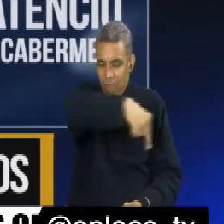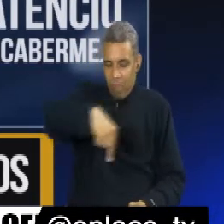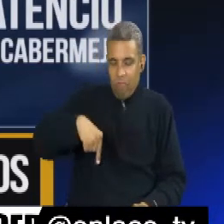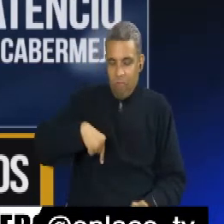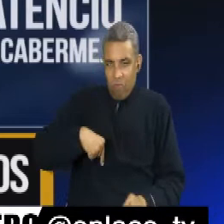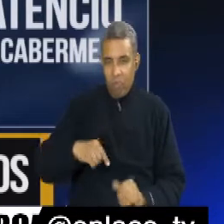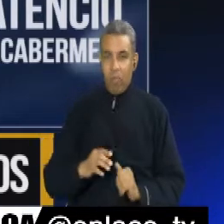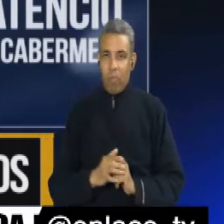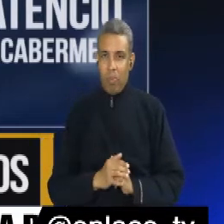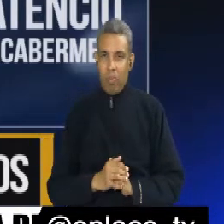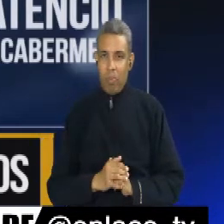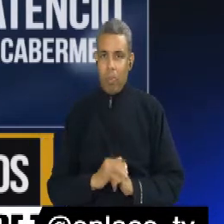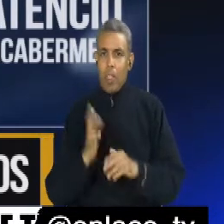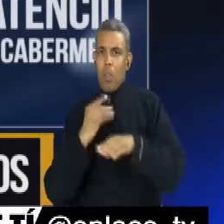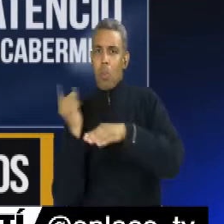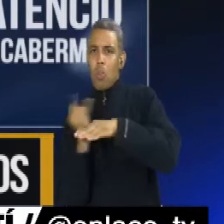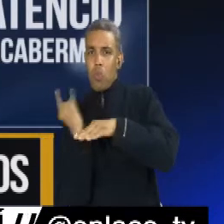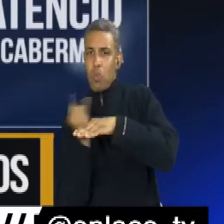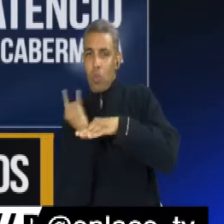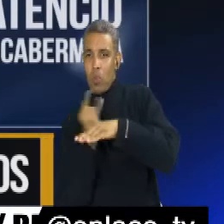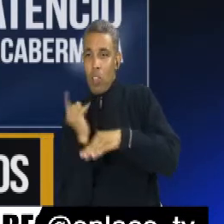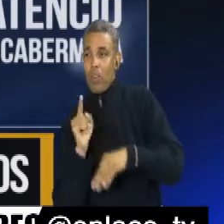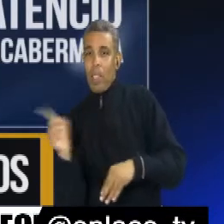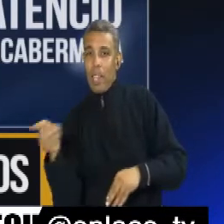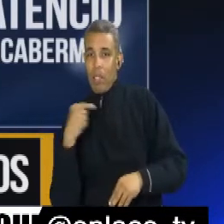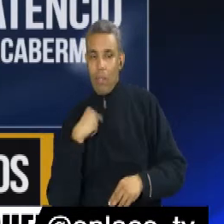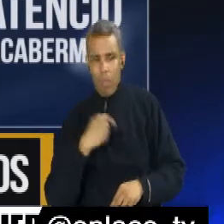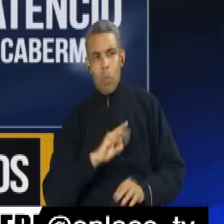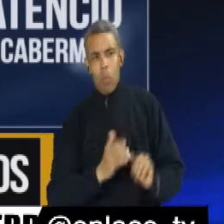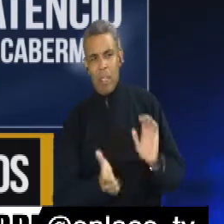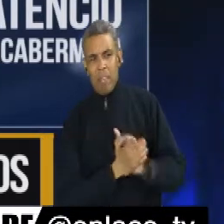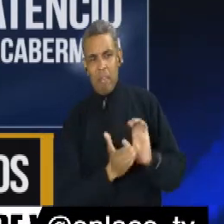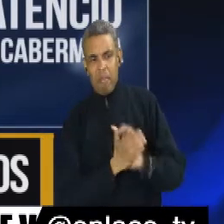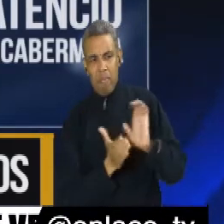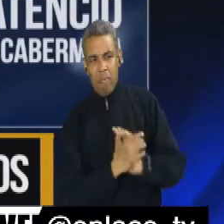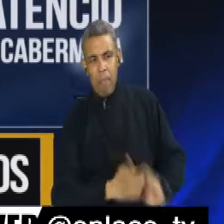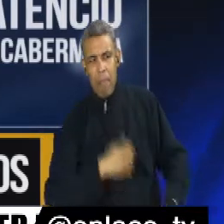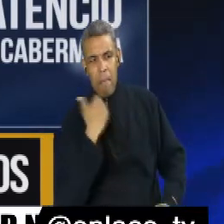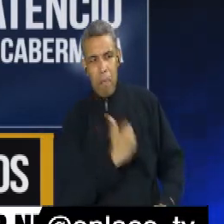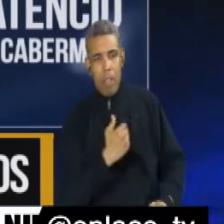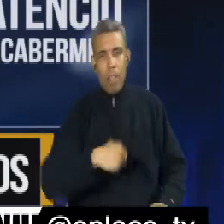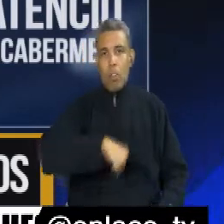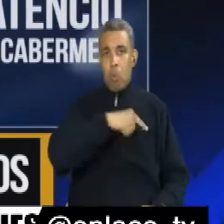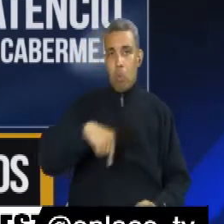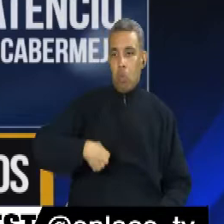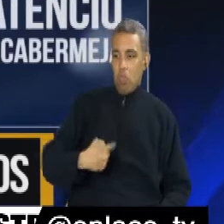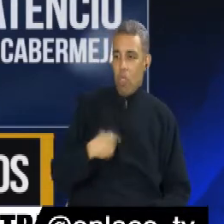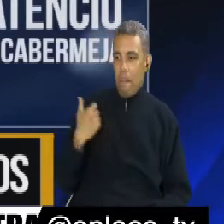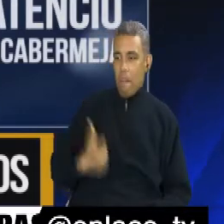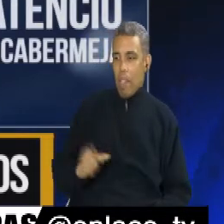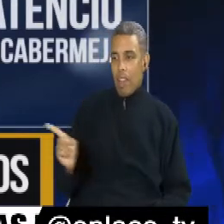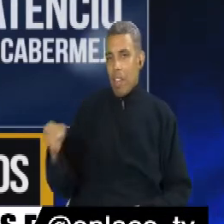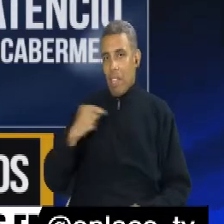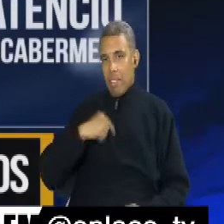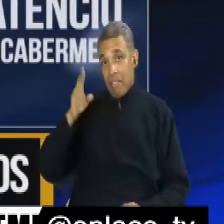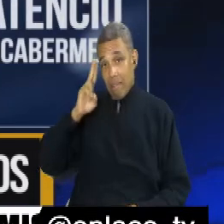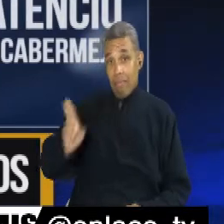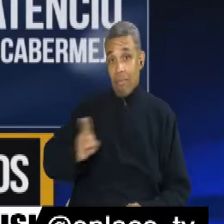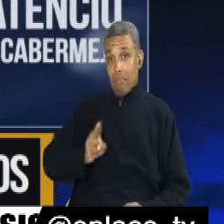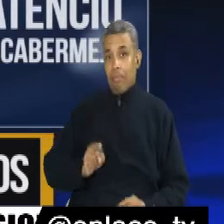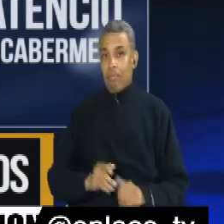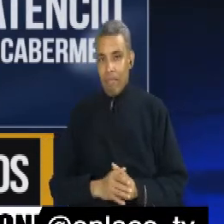los mismos usuarios de los servicios públicos y somos los que facilitamos, solo somos el puente, somos los